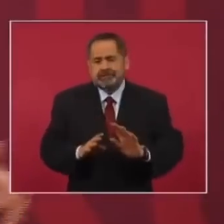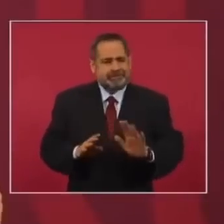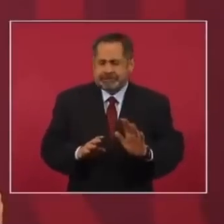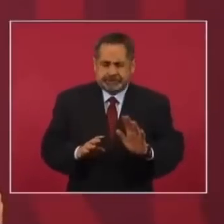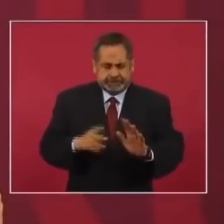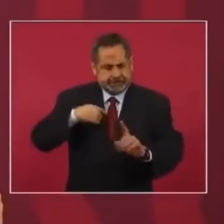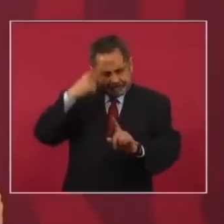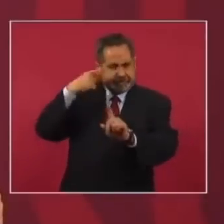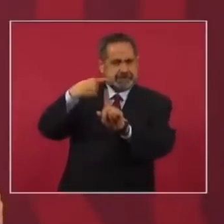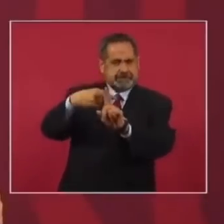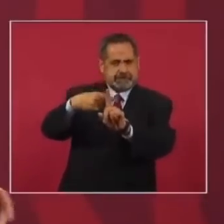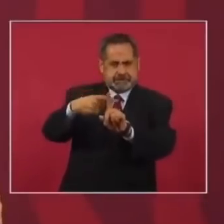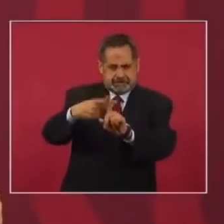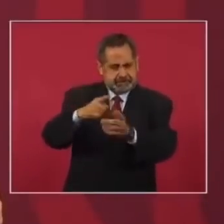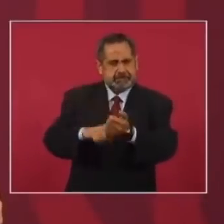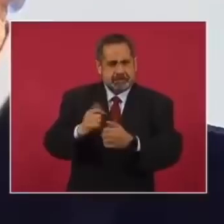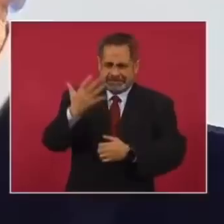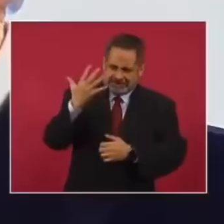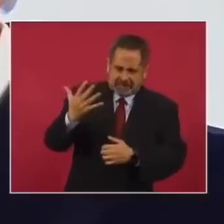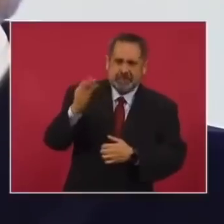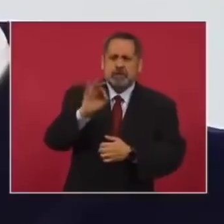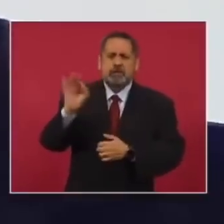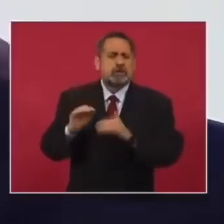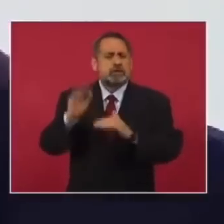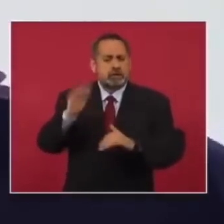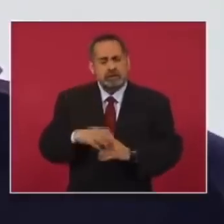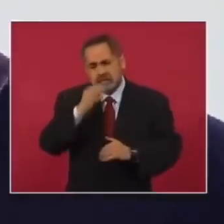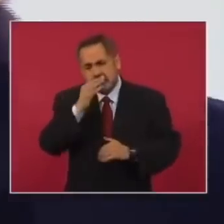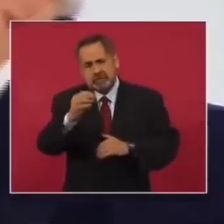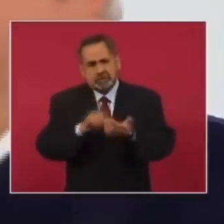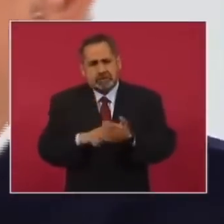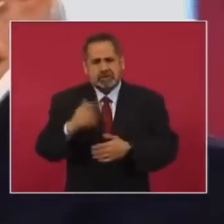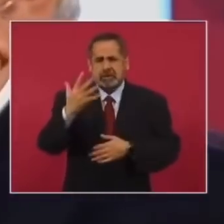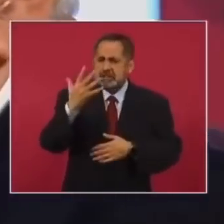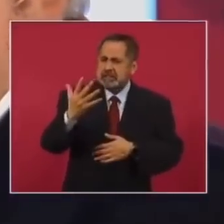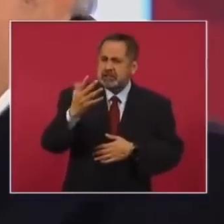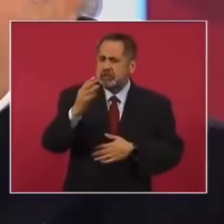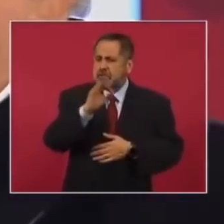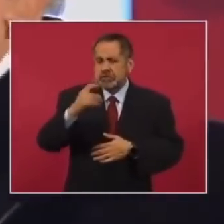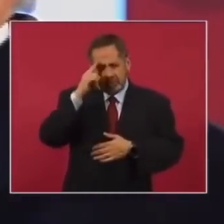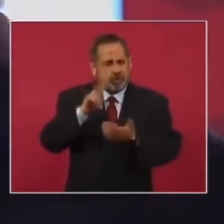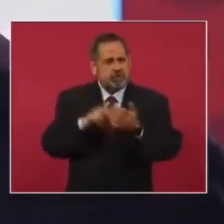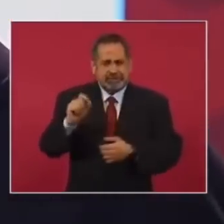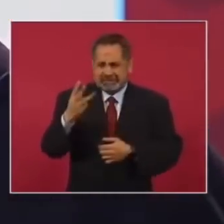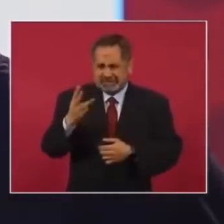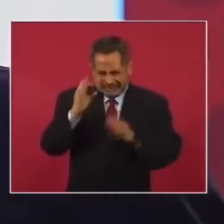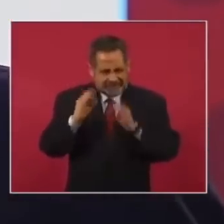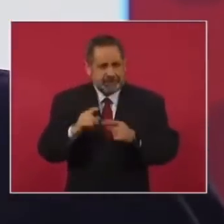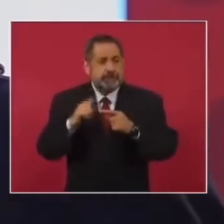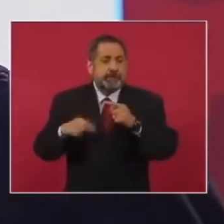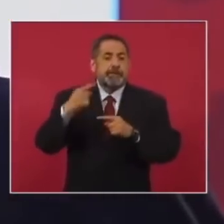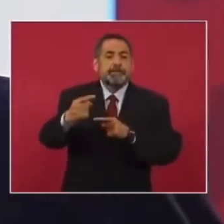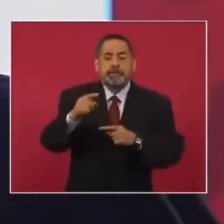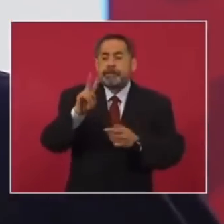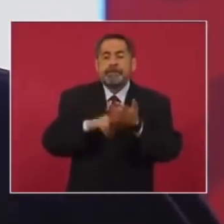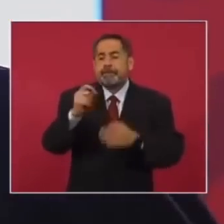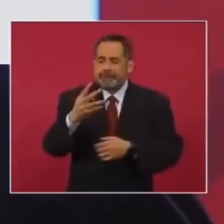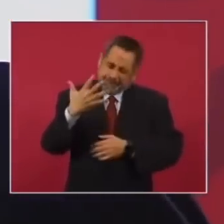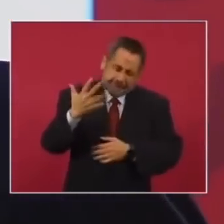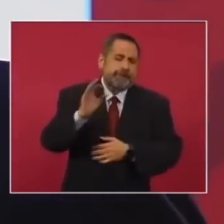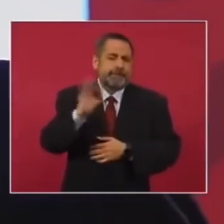No, 5. Y de una vez les digo 5 para el 23 y 5 para el 24.